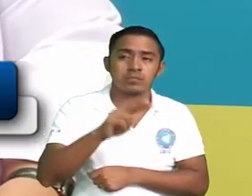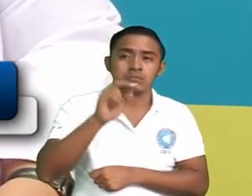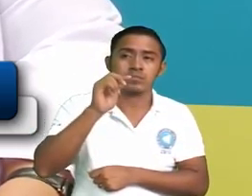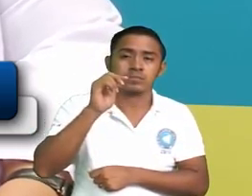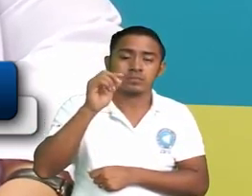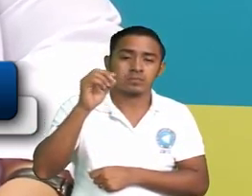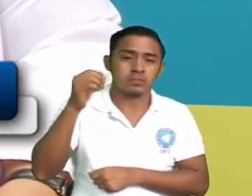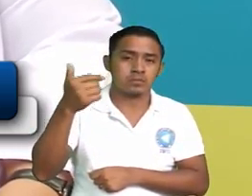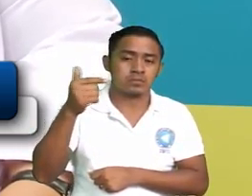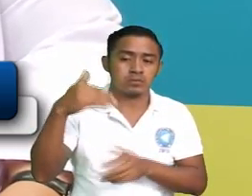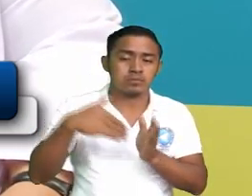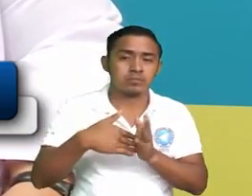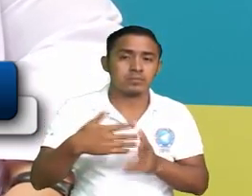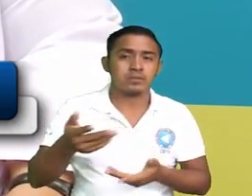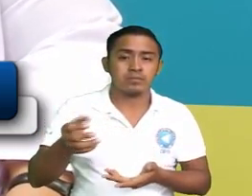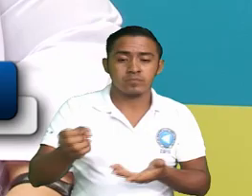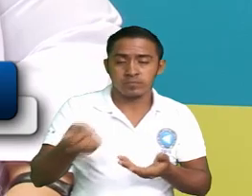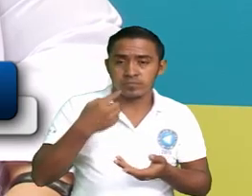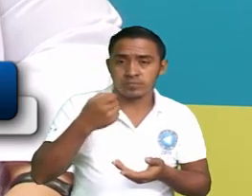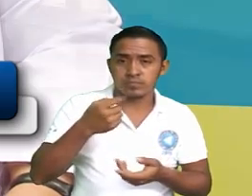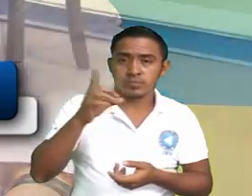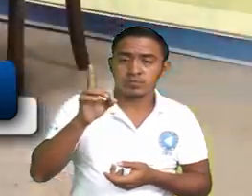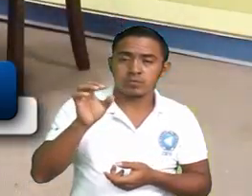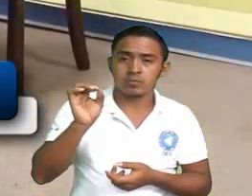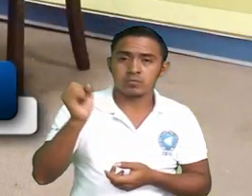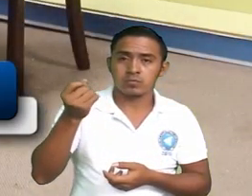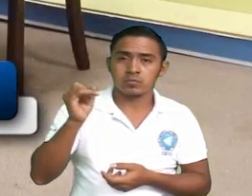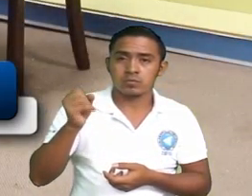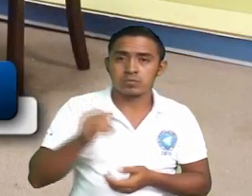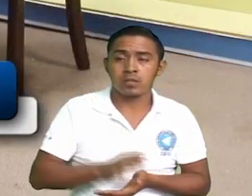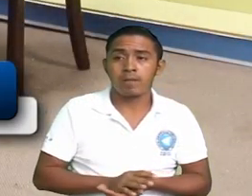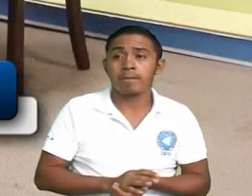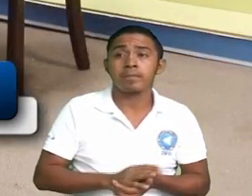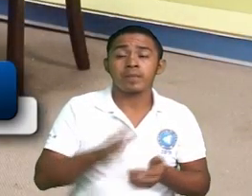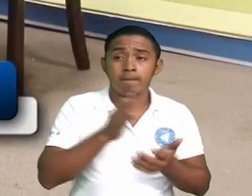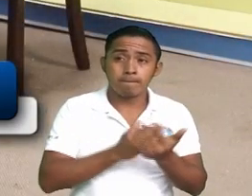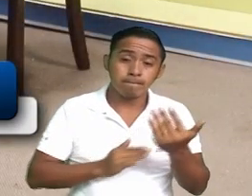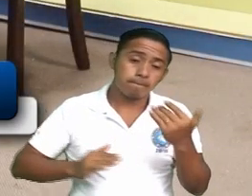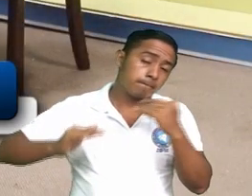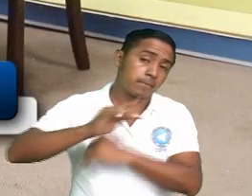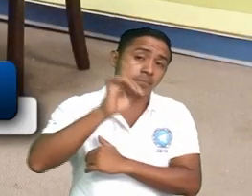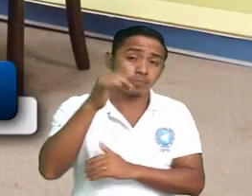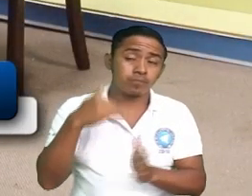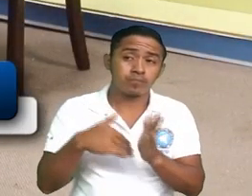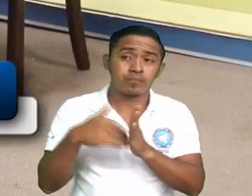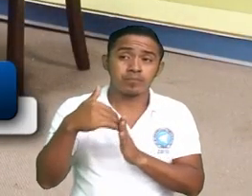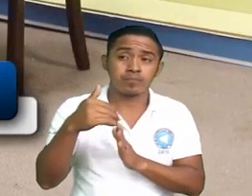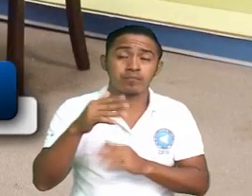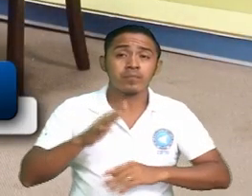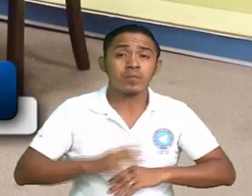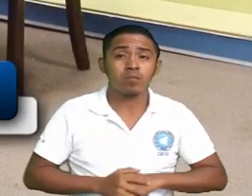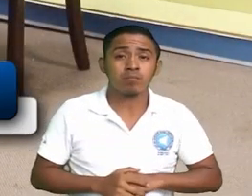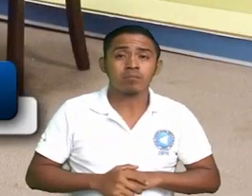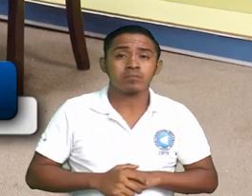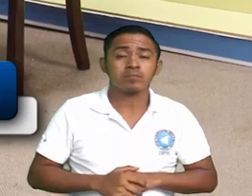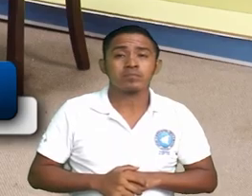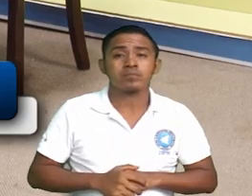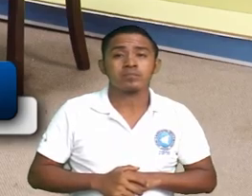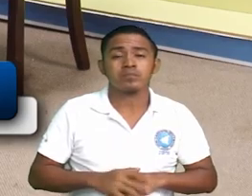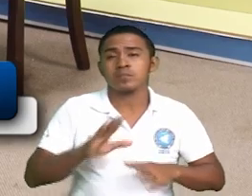207.000 dosis. Ya. A nivel nacional, ¿cuántos son? Se habla más de 1 millón. Sí, más de 1 millón. Más de 1 millón.